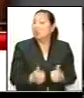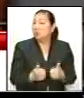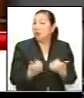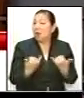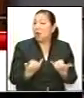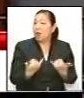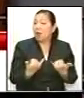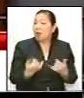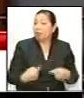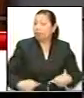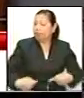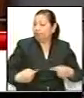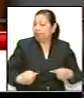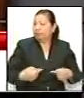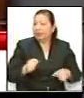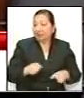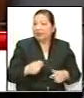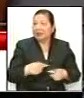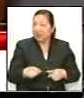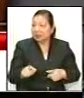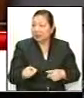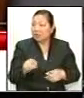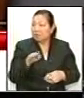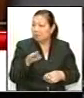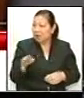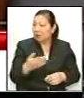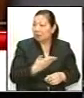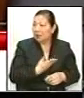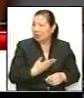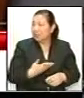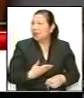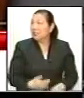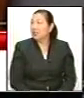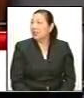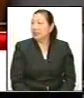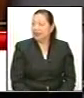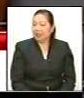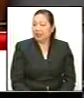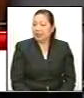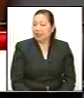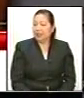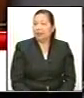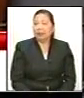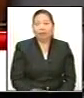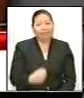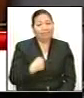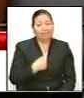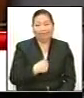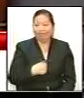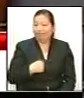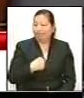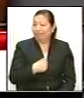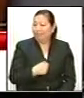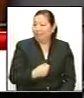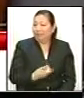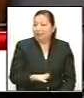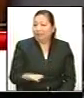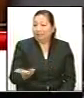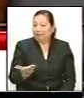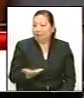ahora estemos discutiendo si sale o no sale de viaje el presidente. Es lamentable que el